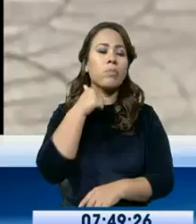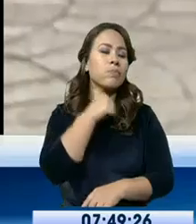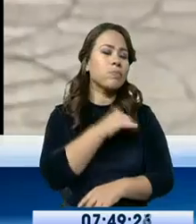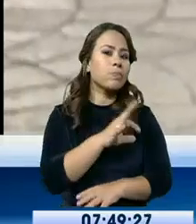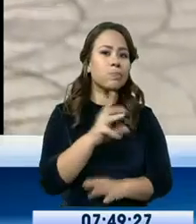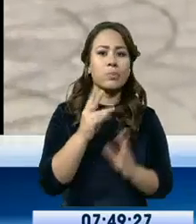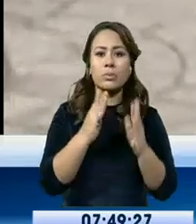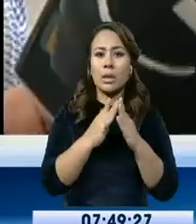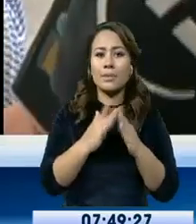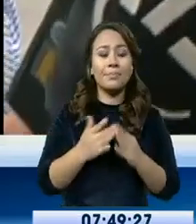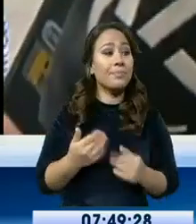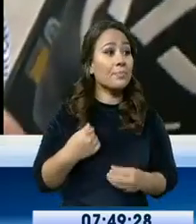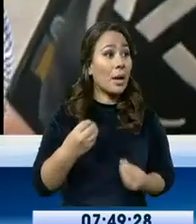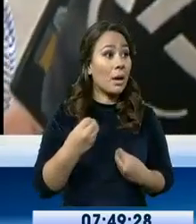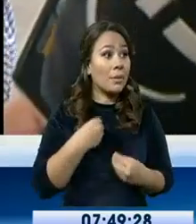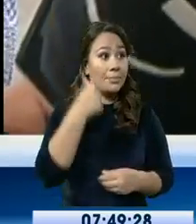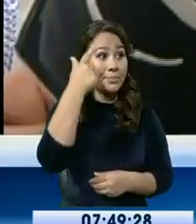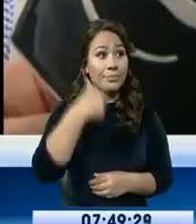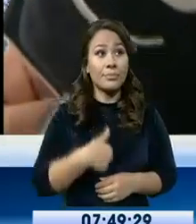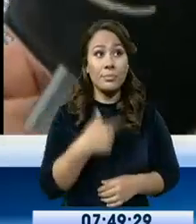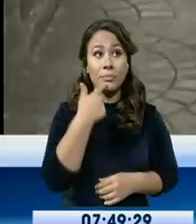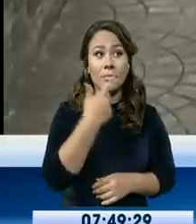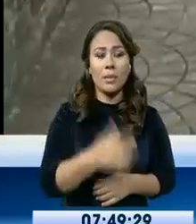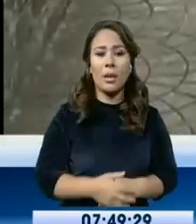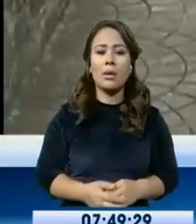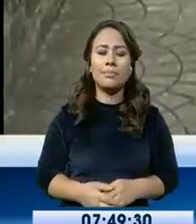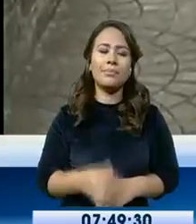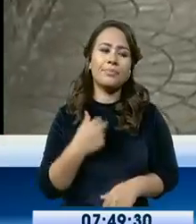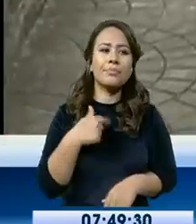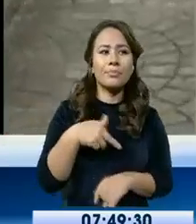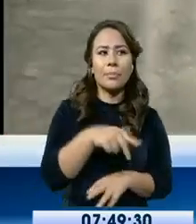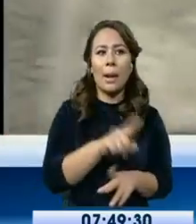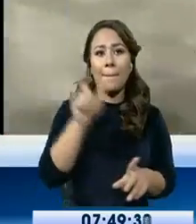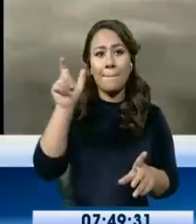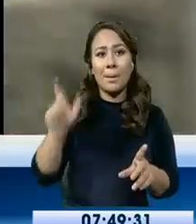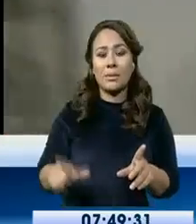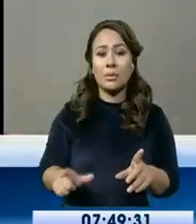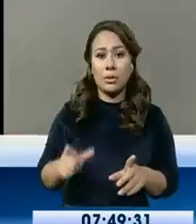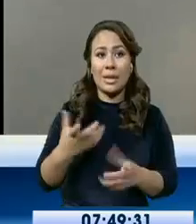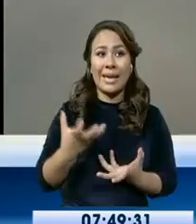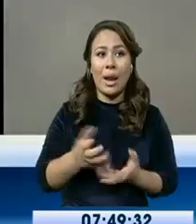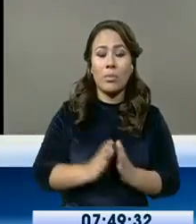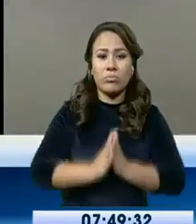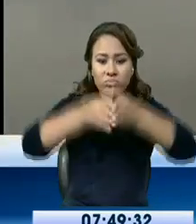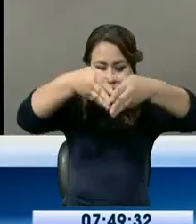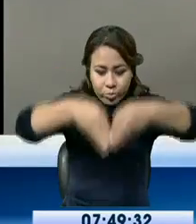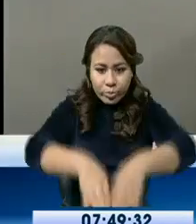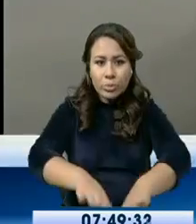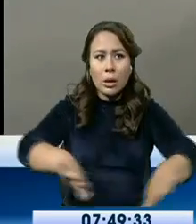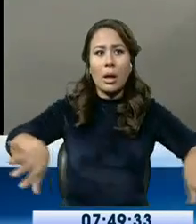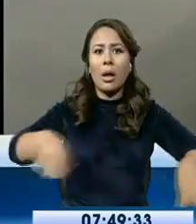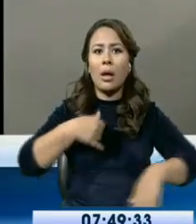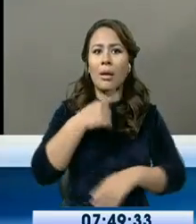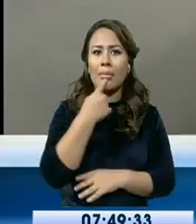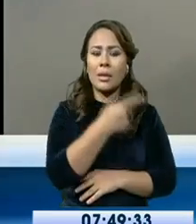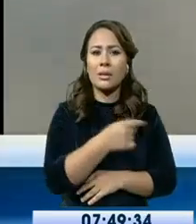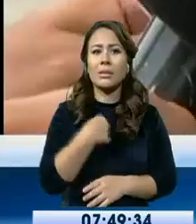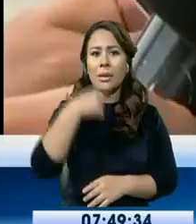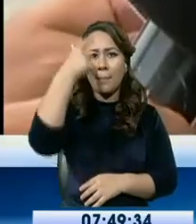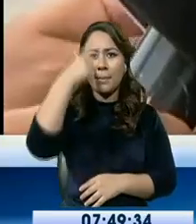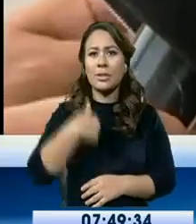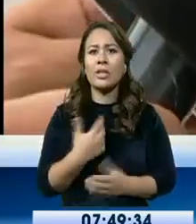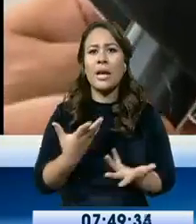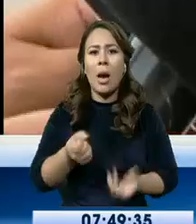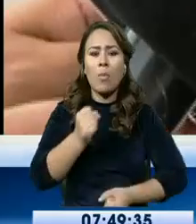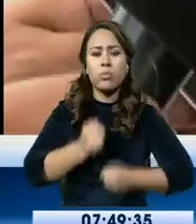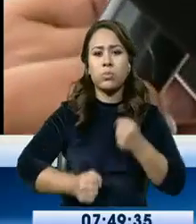domicilio. Según cuenta el afectado, el presunto delincuente, para intentar huir, se lanzó desde este puente al Salado.